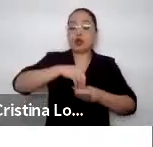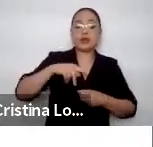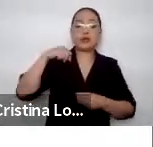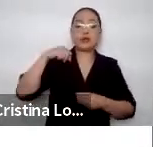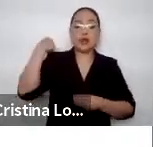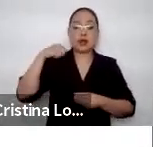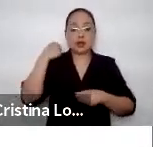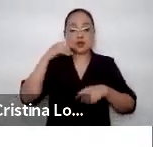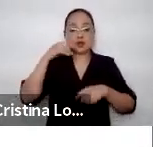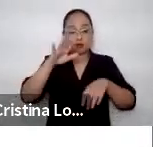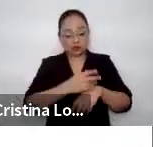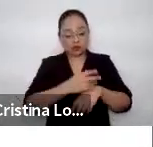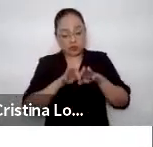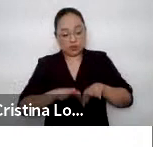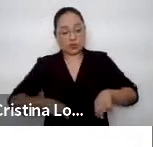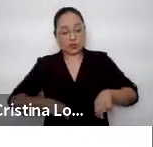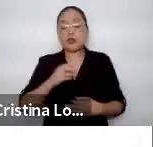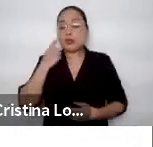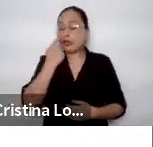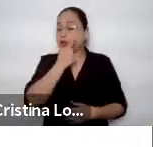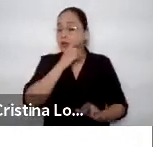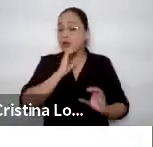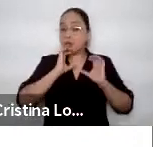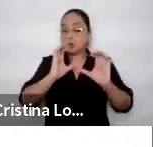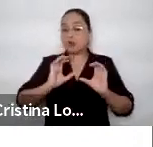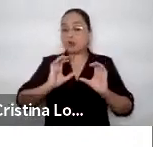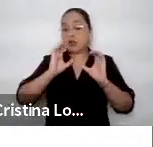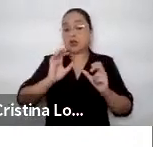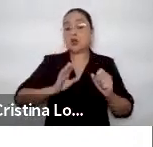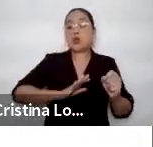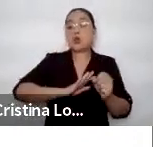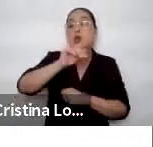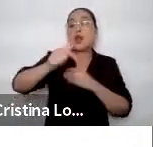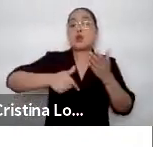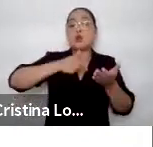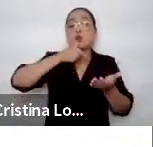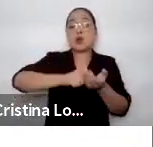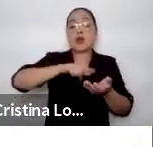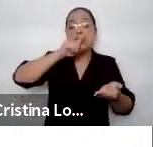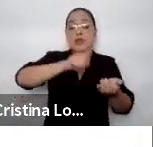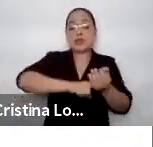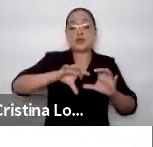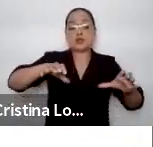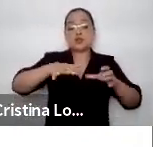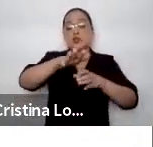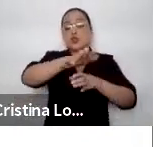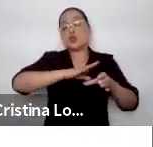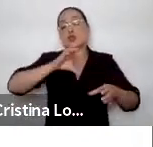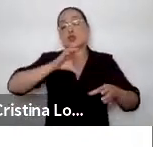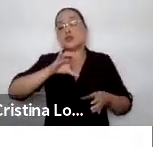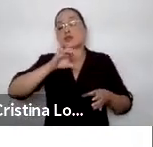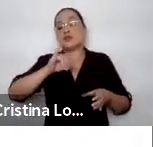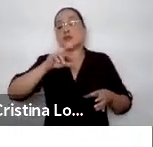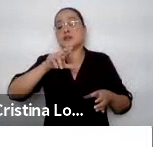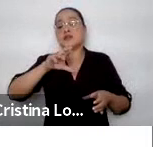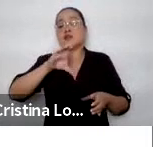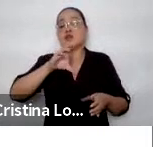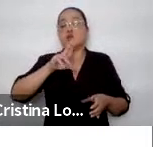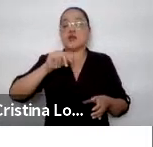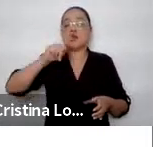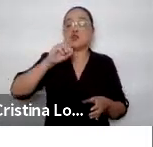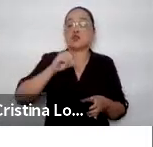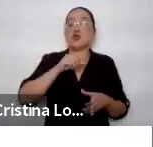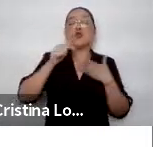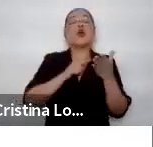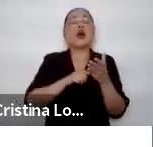tener mucho cuidado en el caso de la justicia local, cuáles son los circuitos y los tribunales,